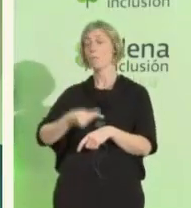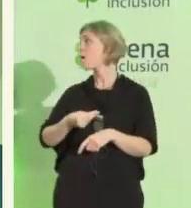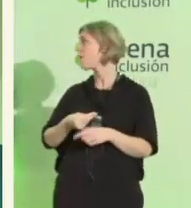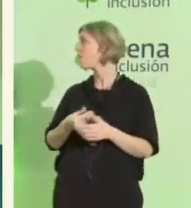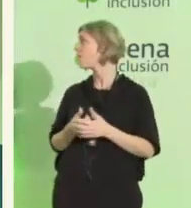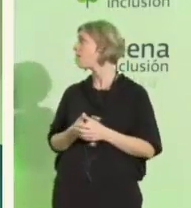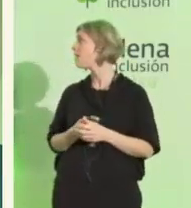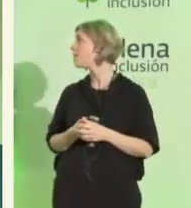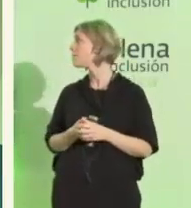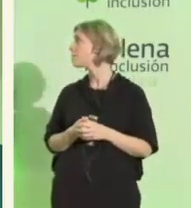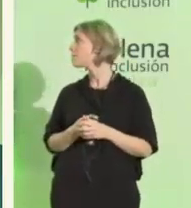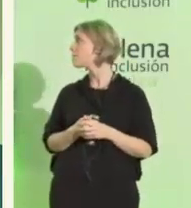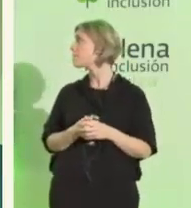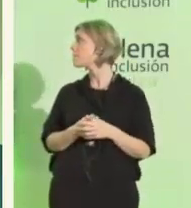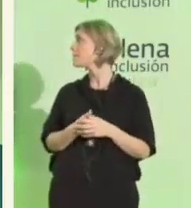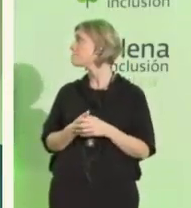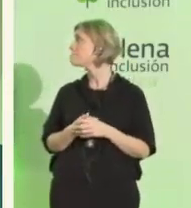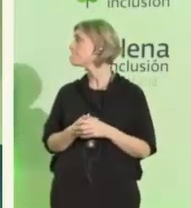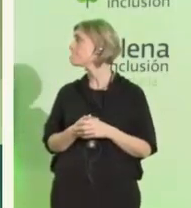a mí